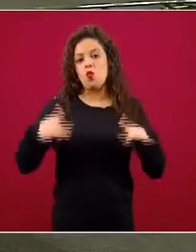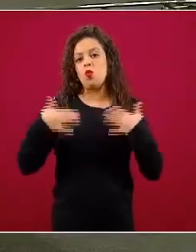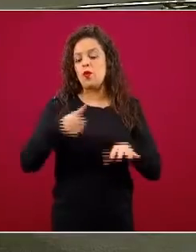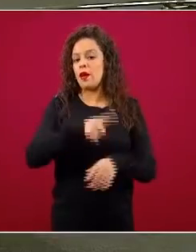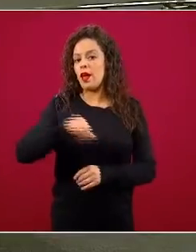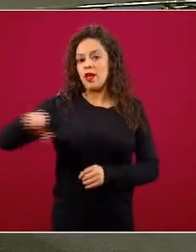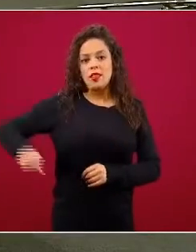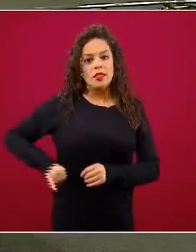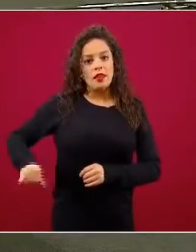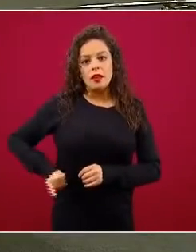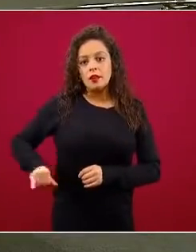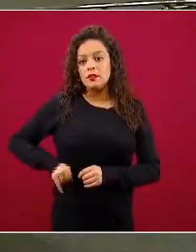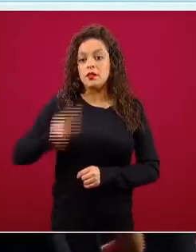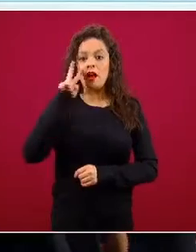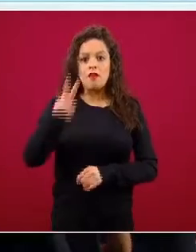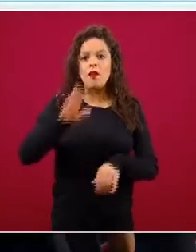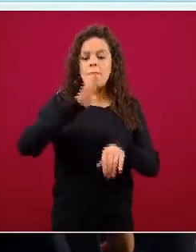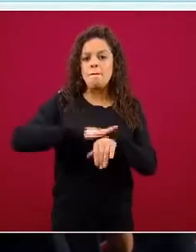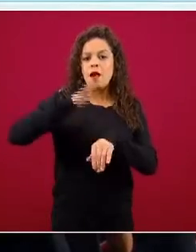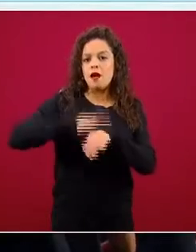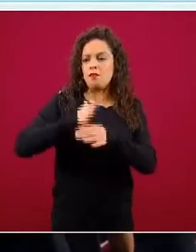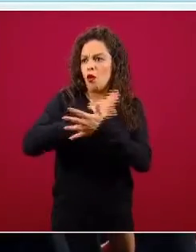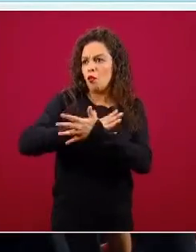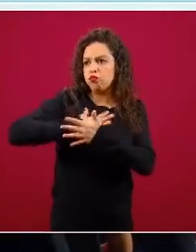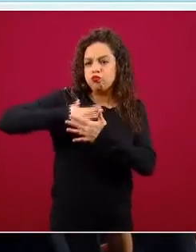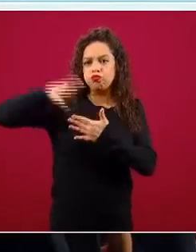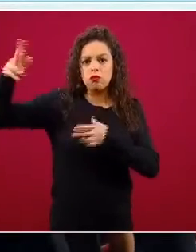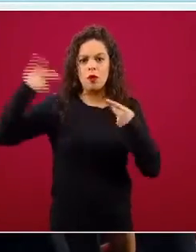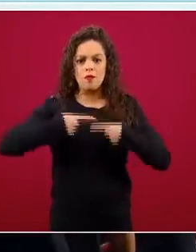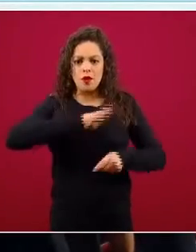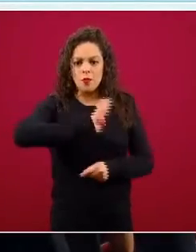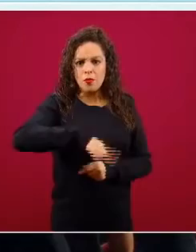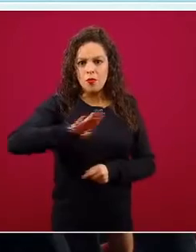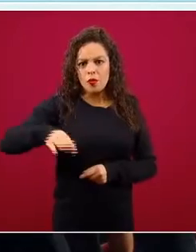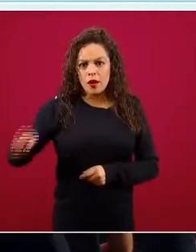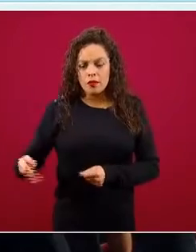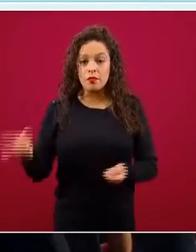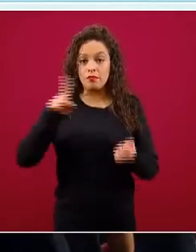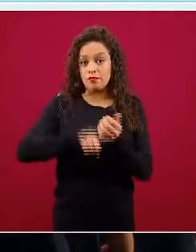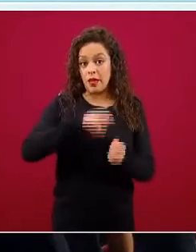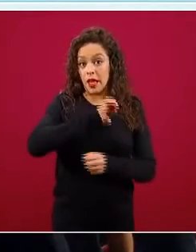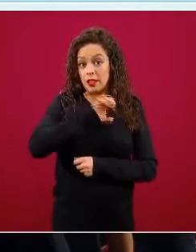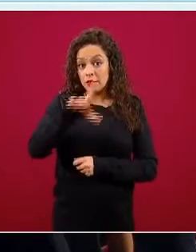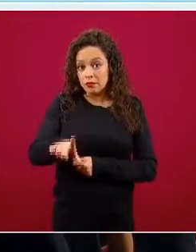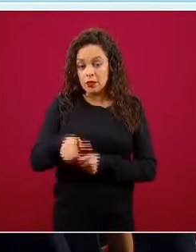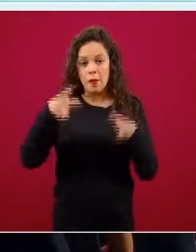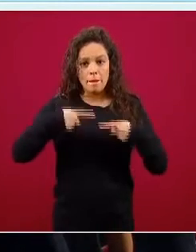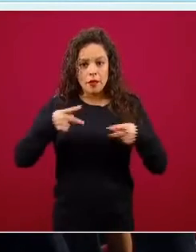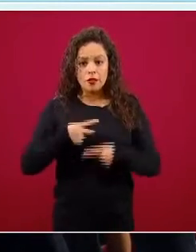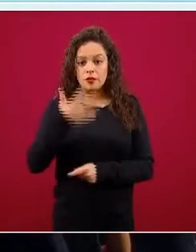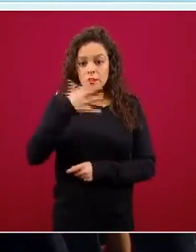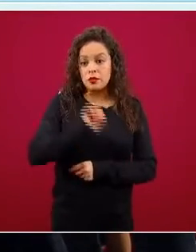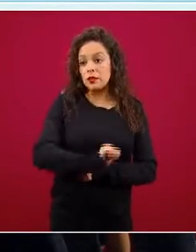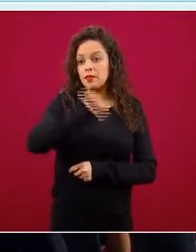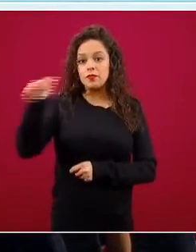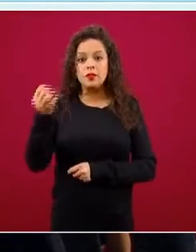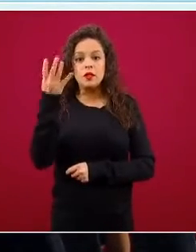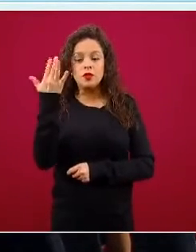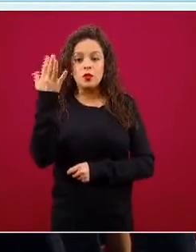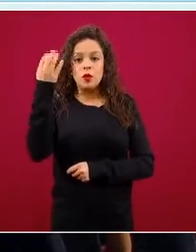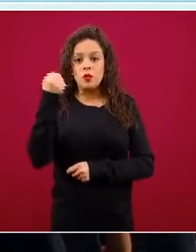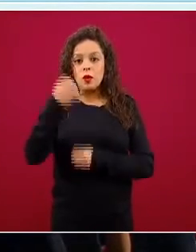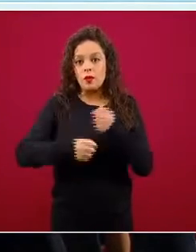demuestra un aumento de mortalidad, especialmente en las personas entre 5 y 59 años, que no se ve